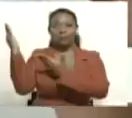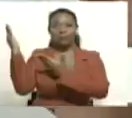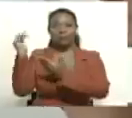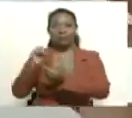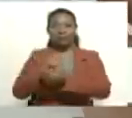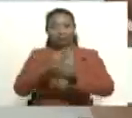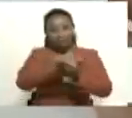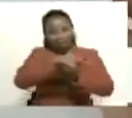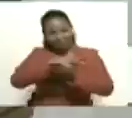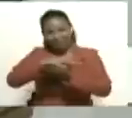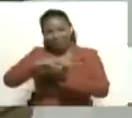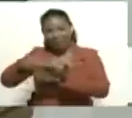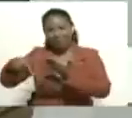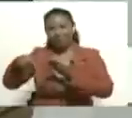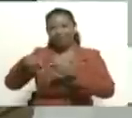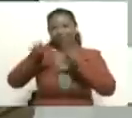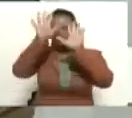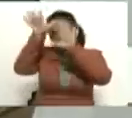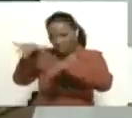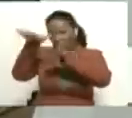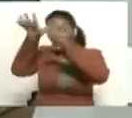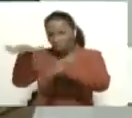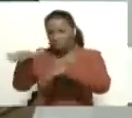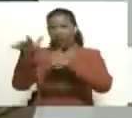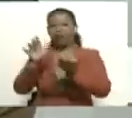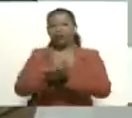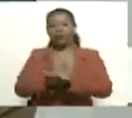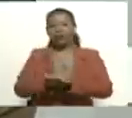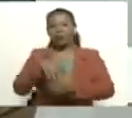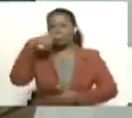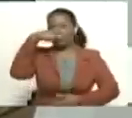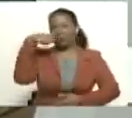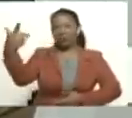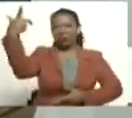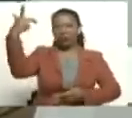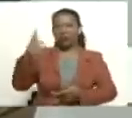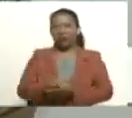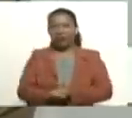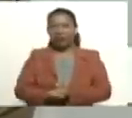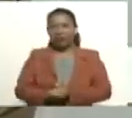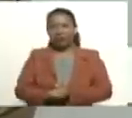Arrastrado. Poca cosa. Basura.